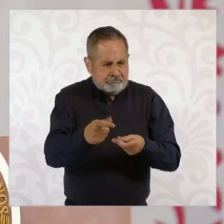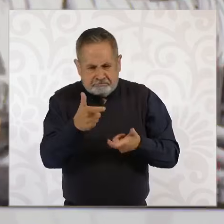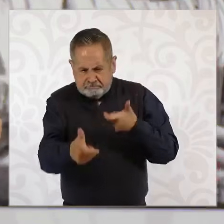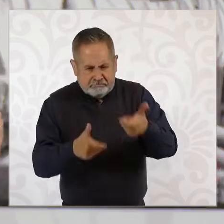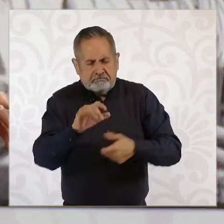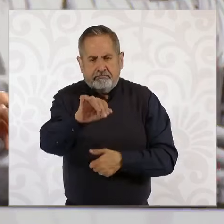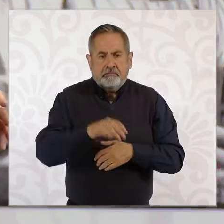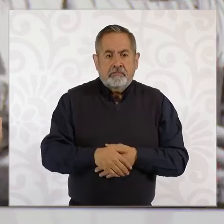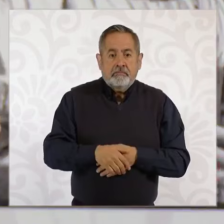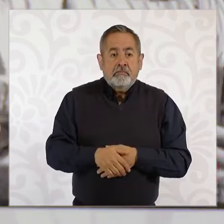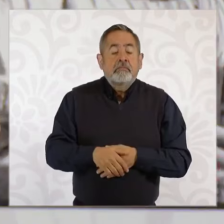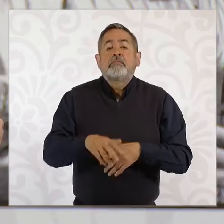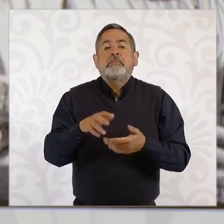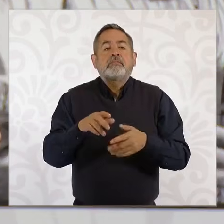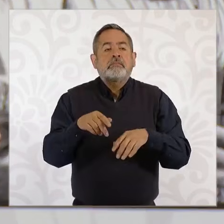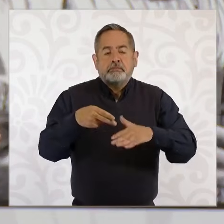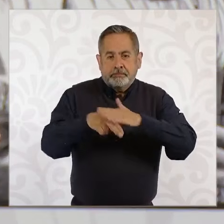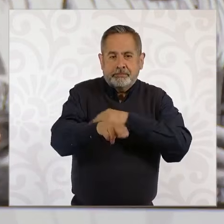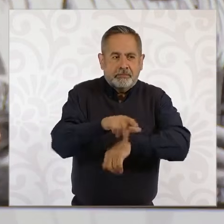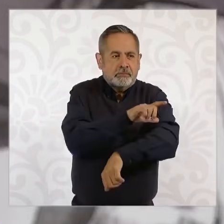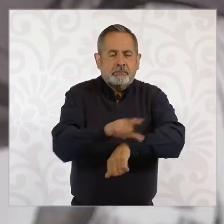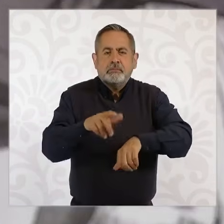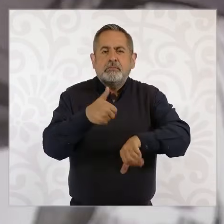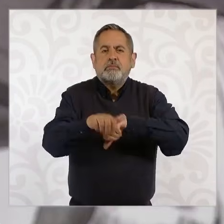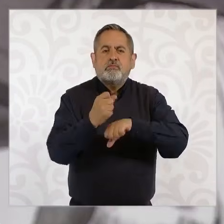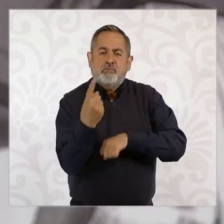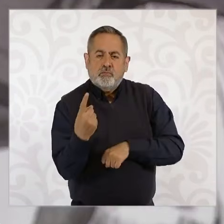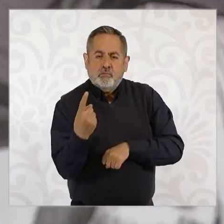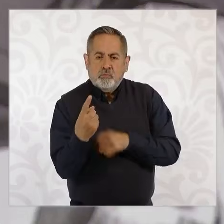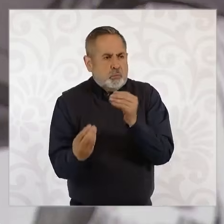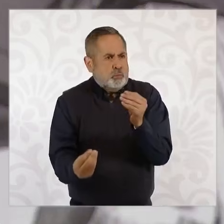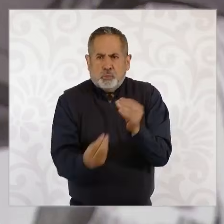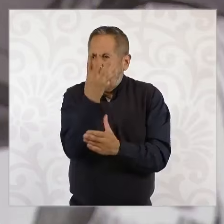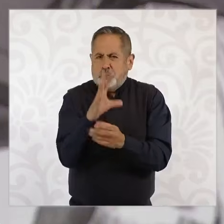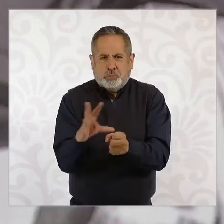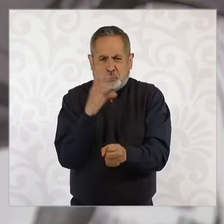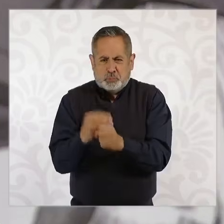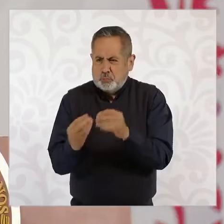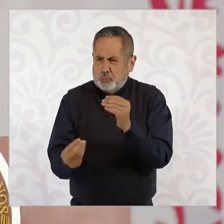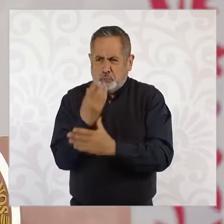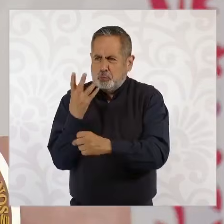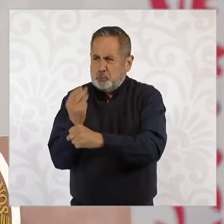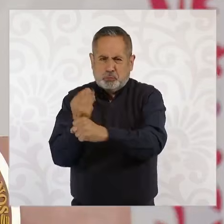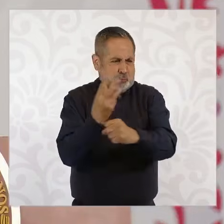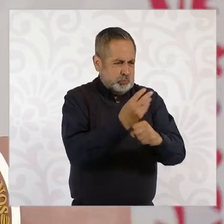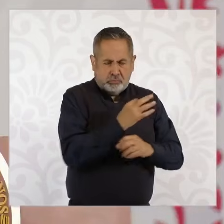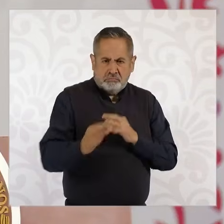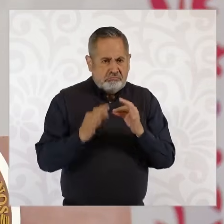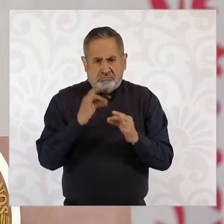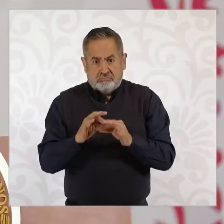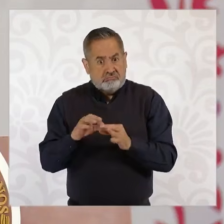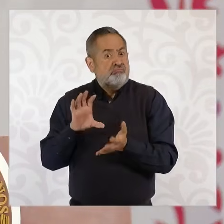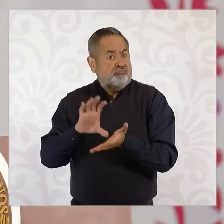La línea 1 del metro es nueva, completamente nueva. Se hizo una inversión